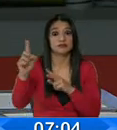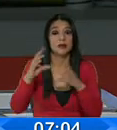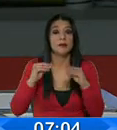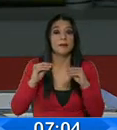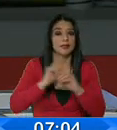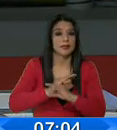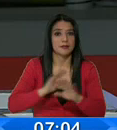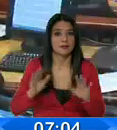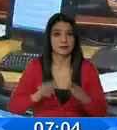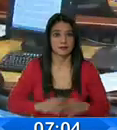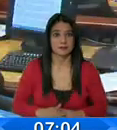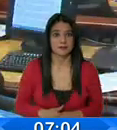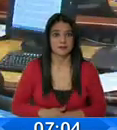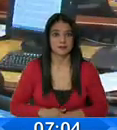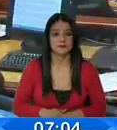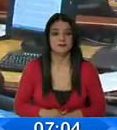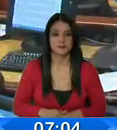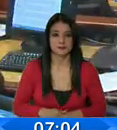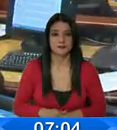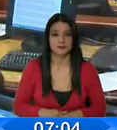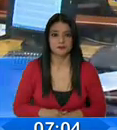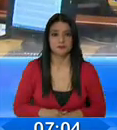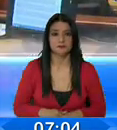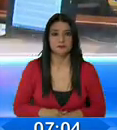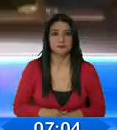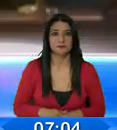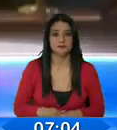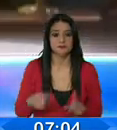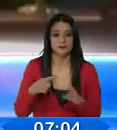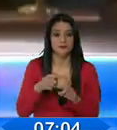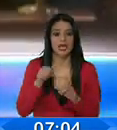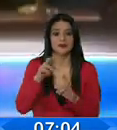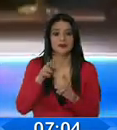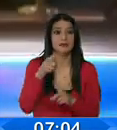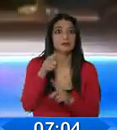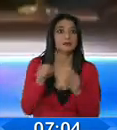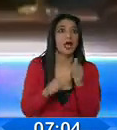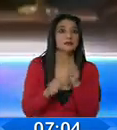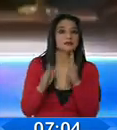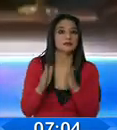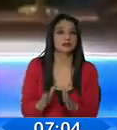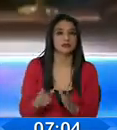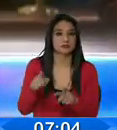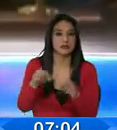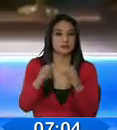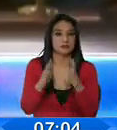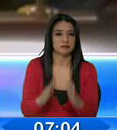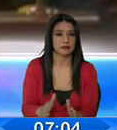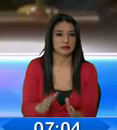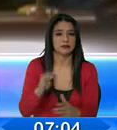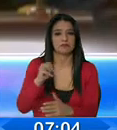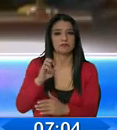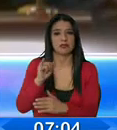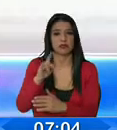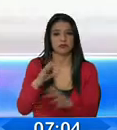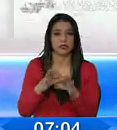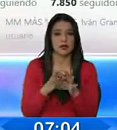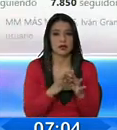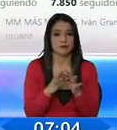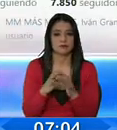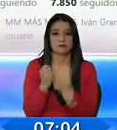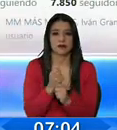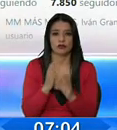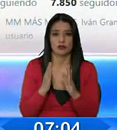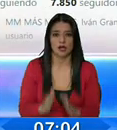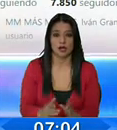Veamos. Al ser Yambé asesor del asambleísta Daniel Mendoza y por consiguiente mantener relación laboral con él, dicho